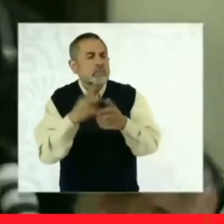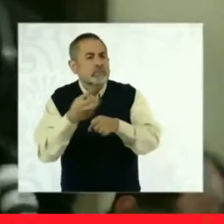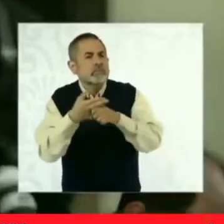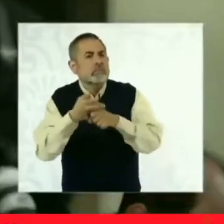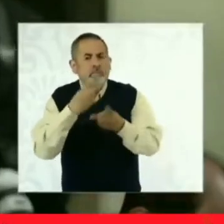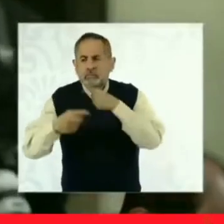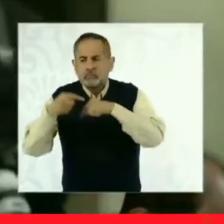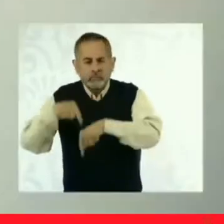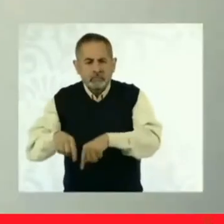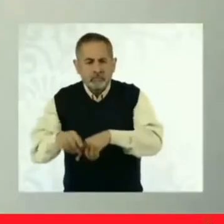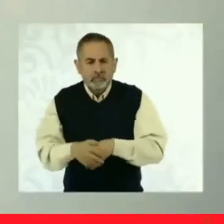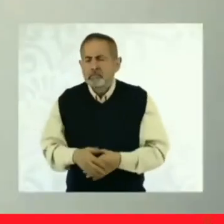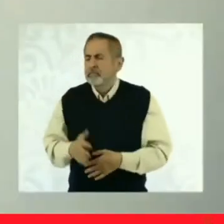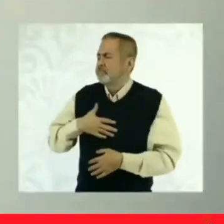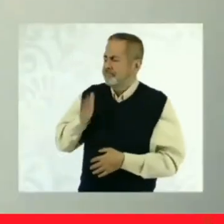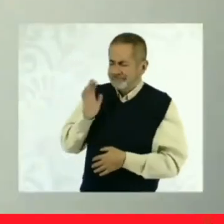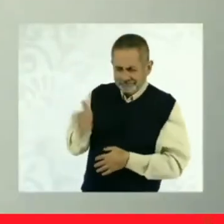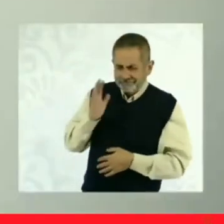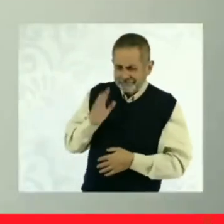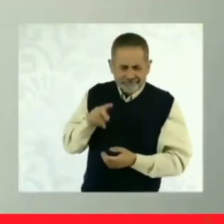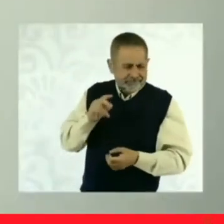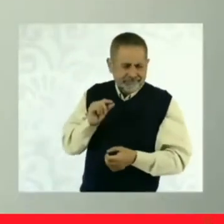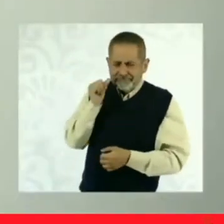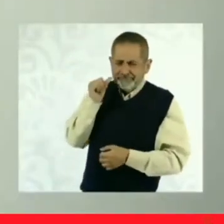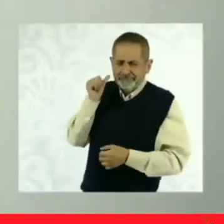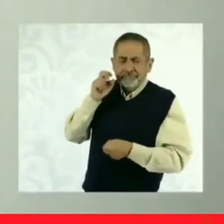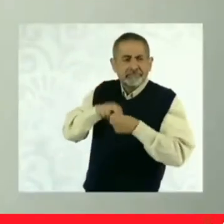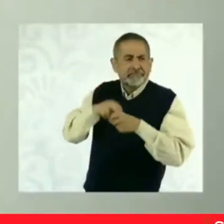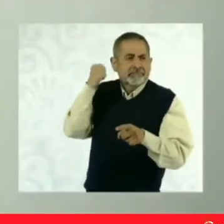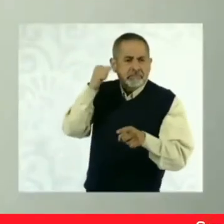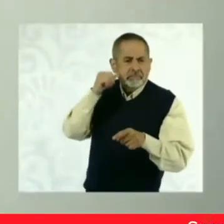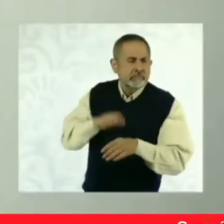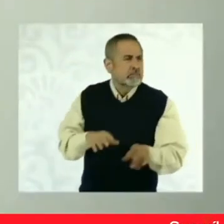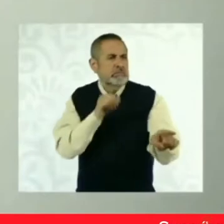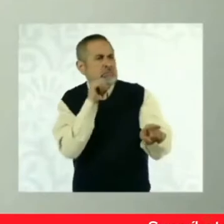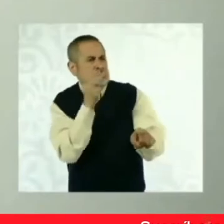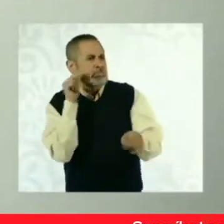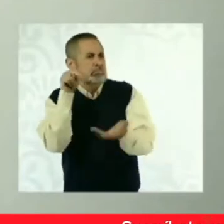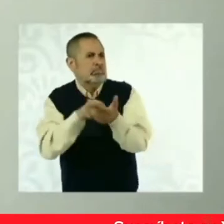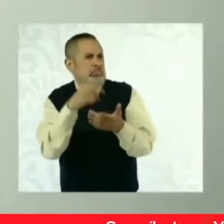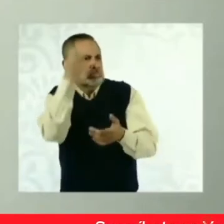aquí. Ayer estuvo en Acapulco y hoy ya está aquí. ¿Ya no es necesaria su presencia?